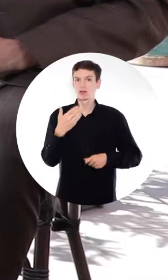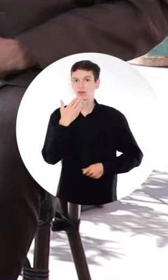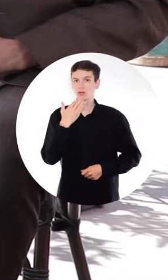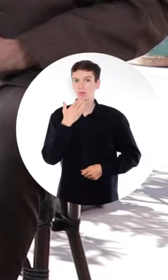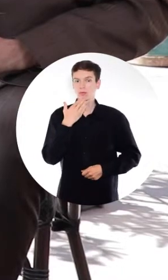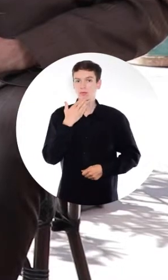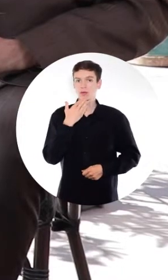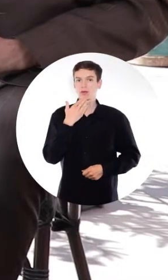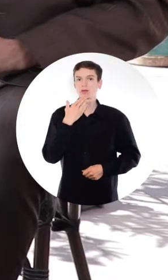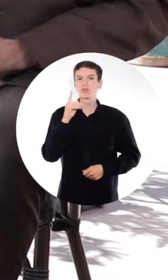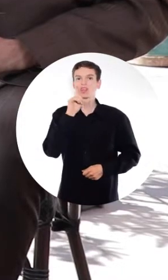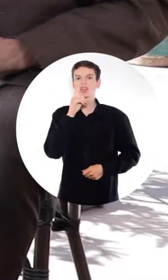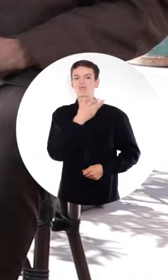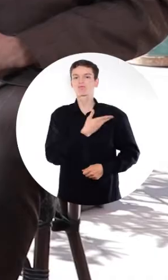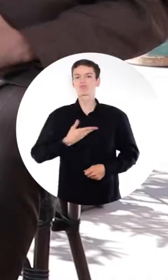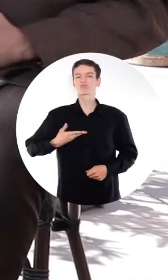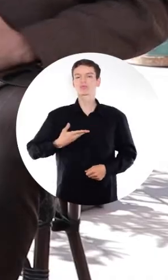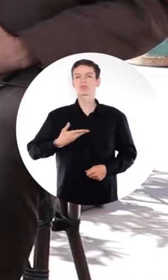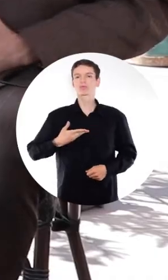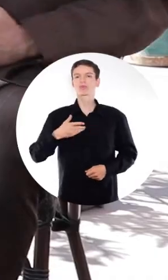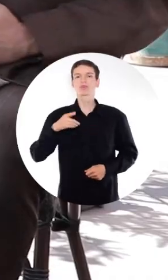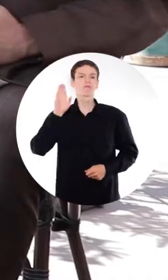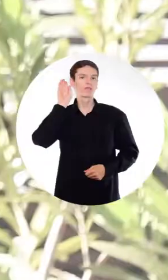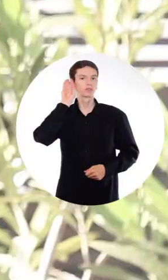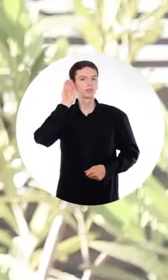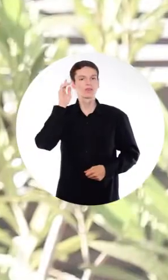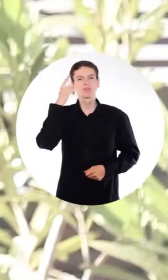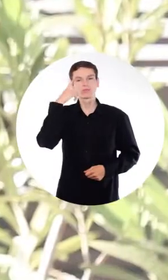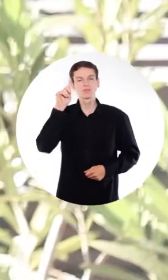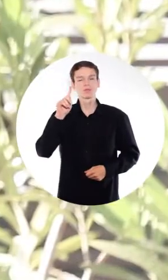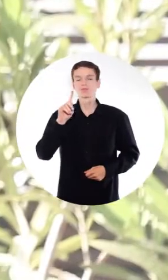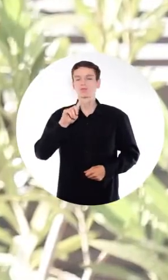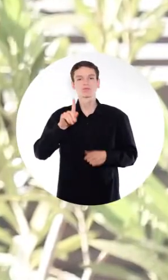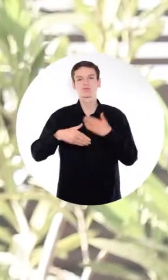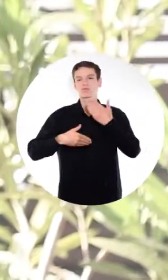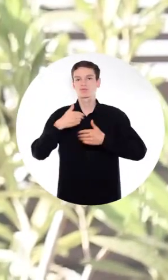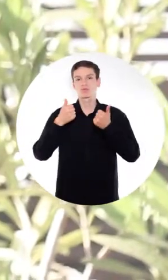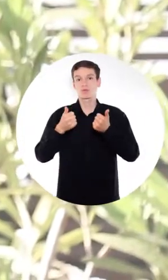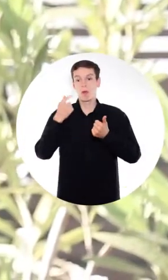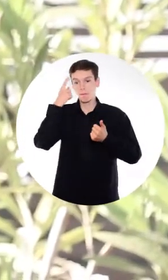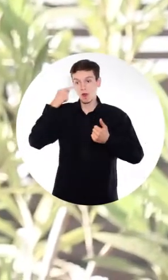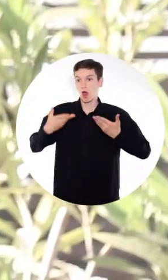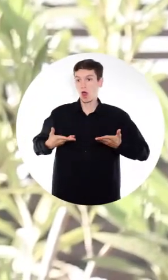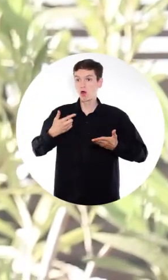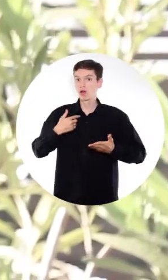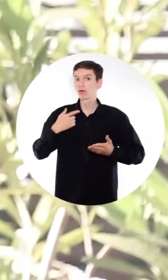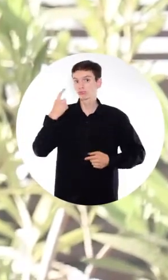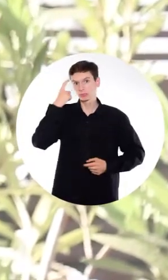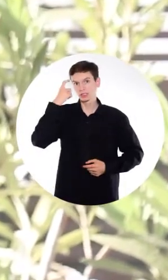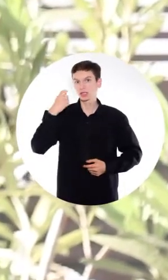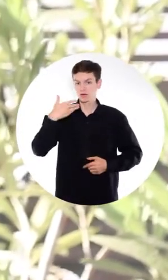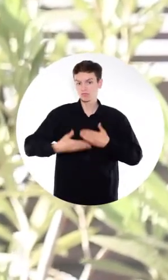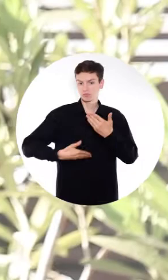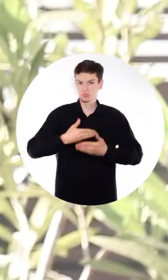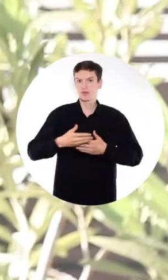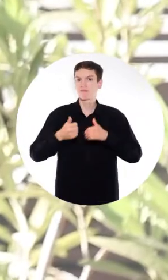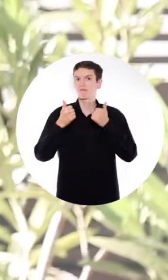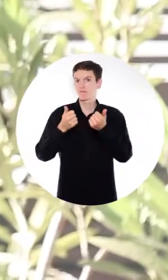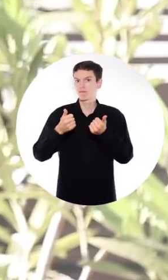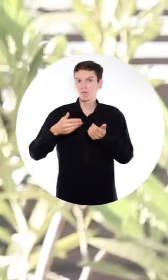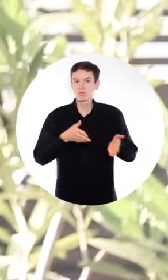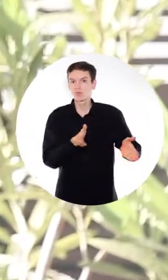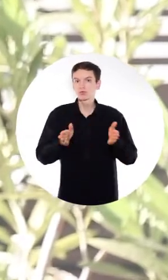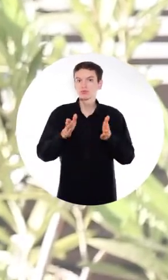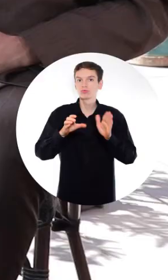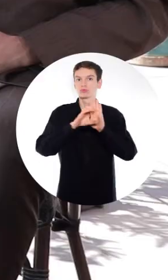iniciado por la candidatura de Michelle Bachelet, pero que fracasó. Ahora pareciera ser que nos encaminamos a un proceso constituyente